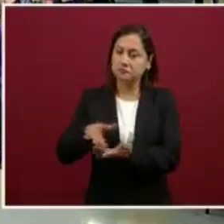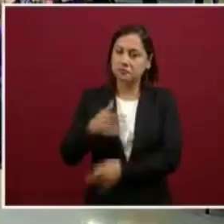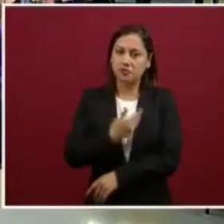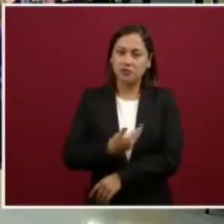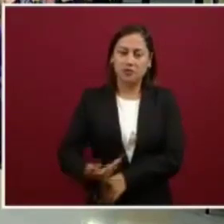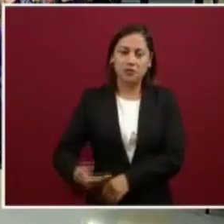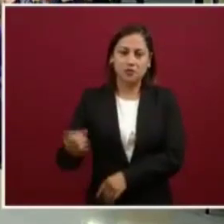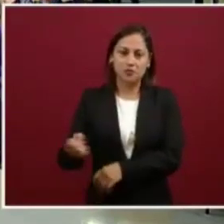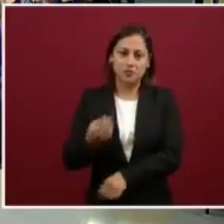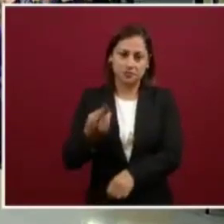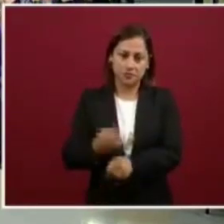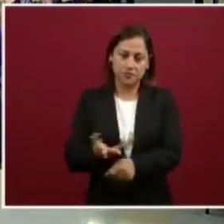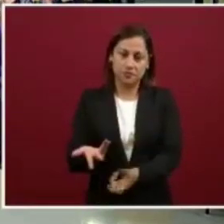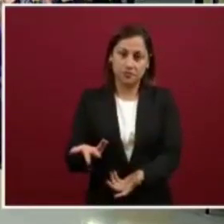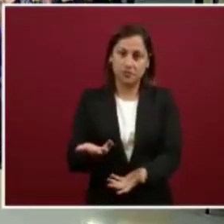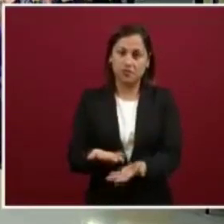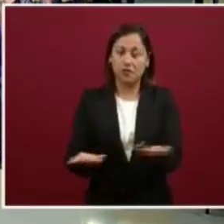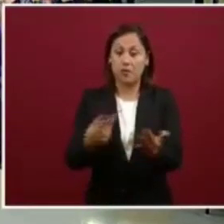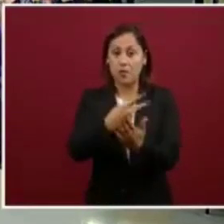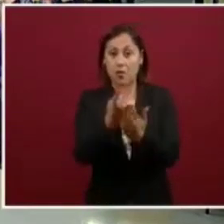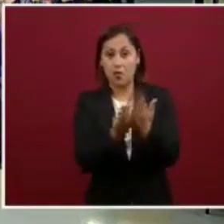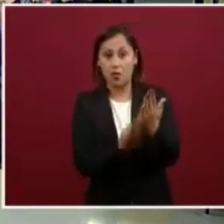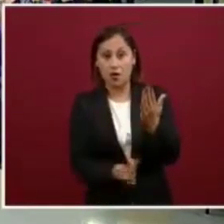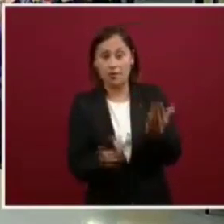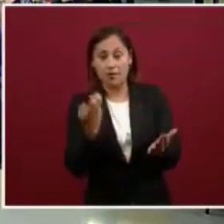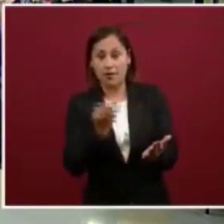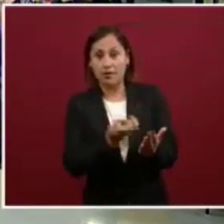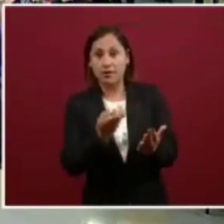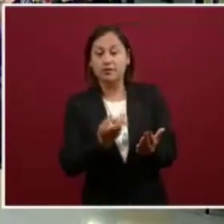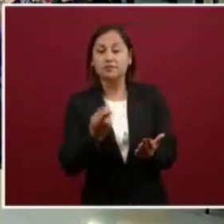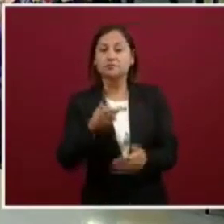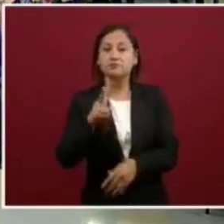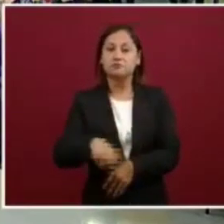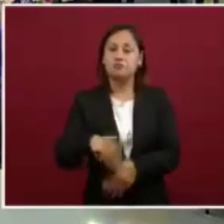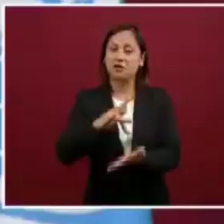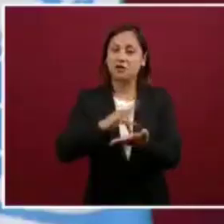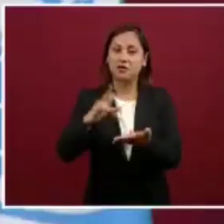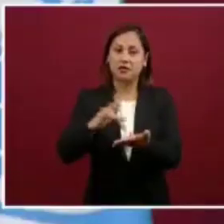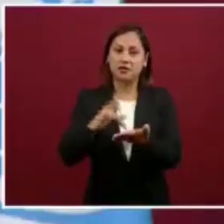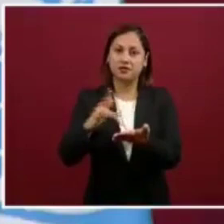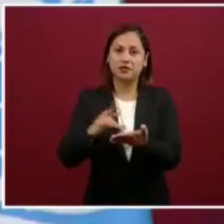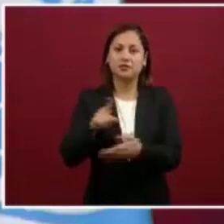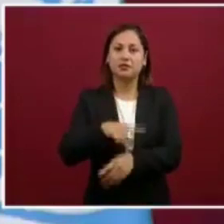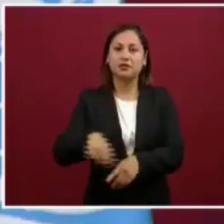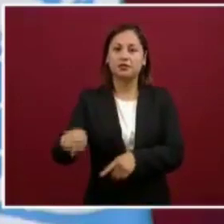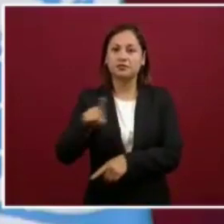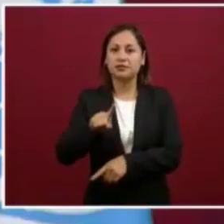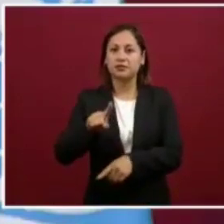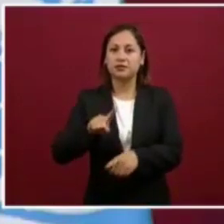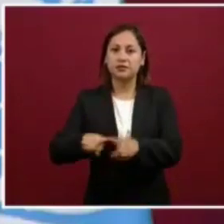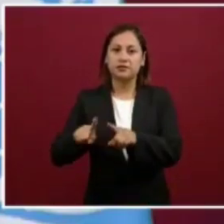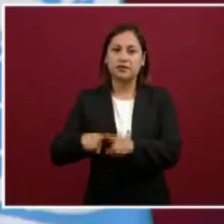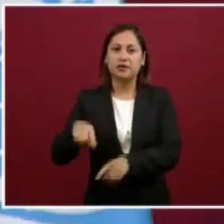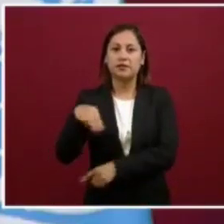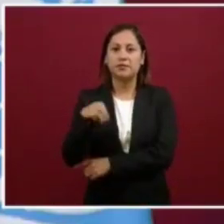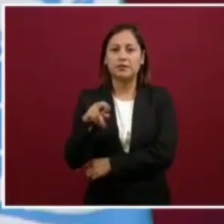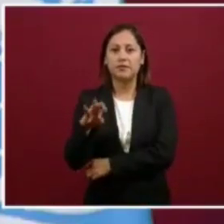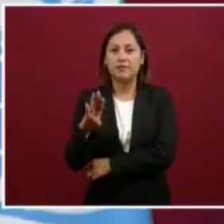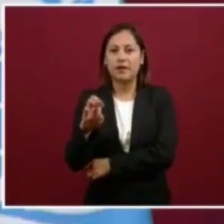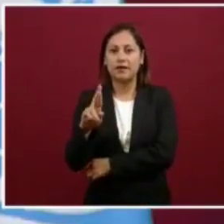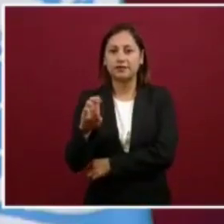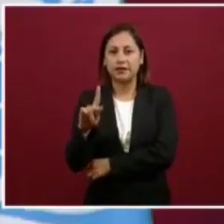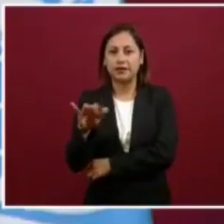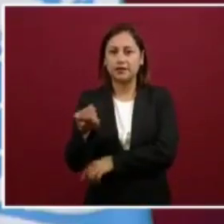especialmente para este programa. Y desde luego subrayar y agradecer profundamente la presencia de Alicia Bárcena y su